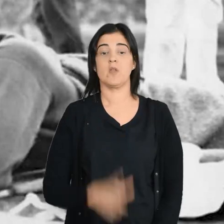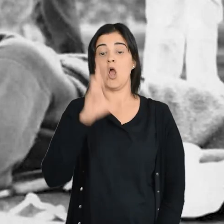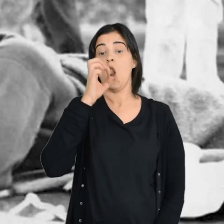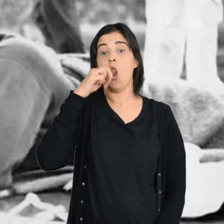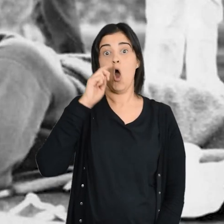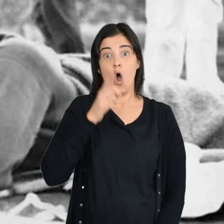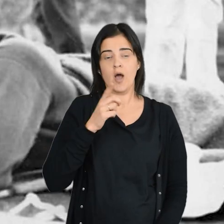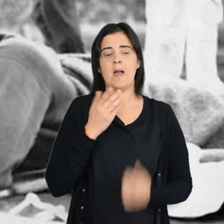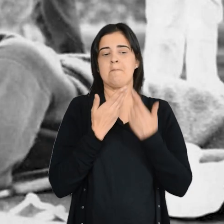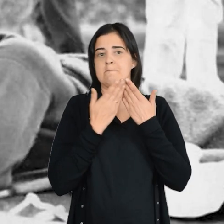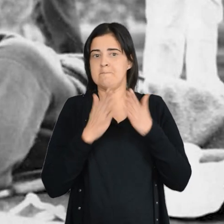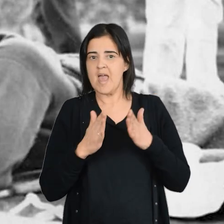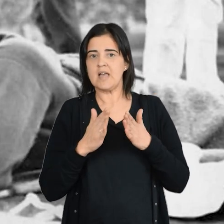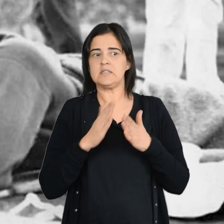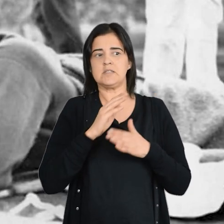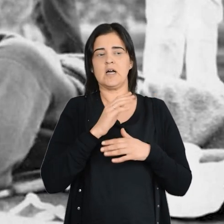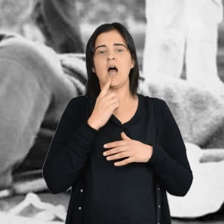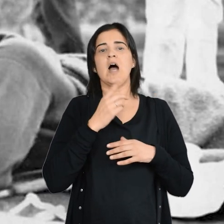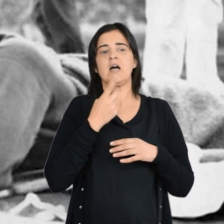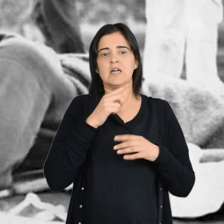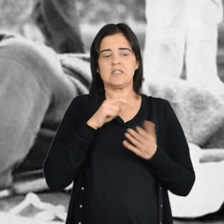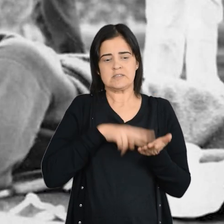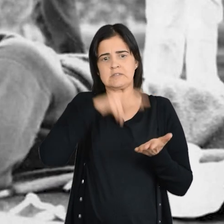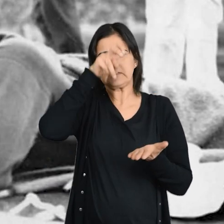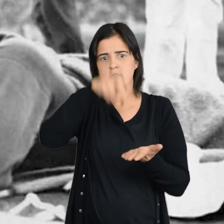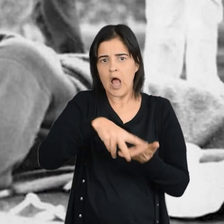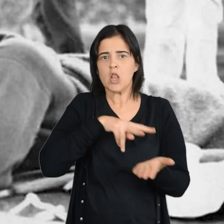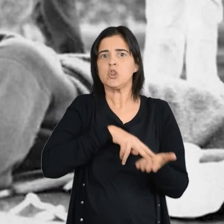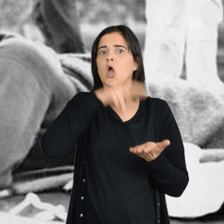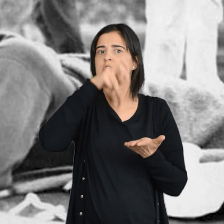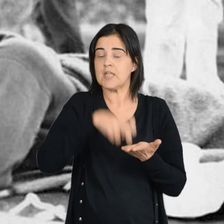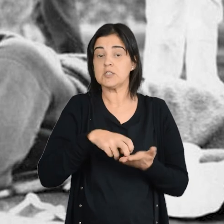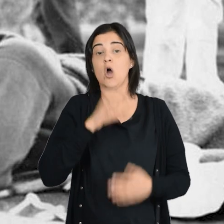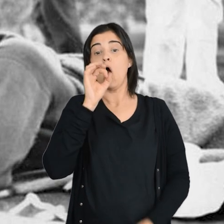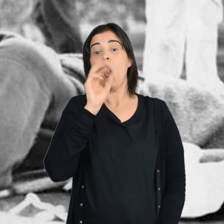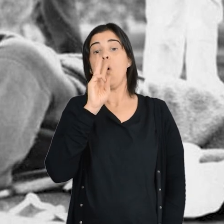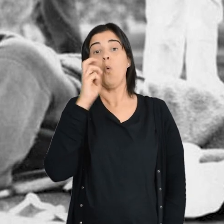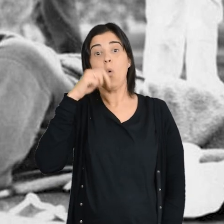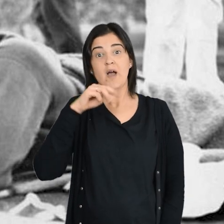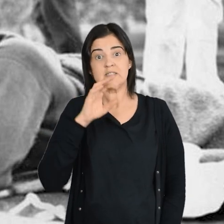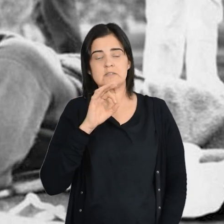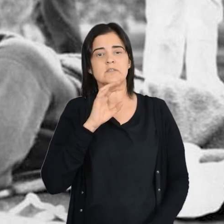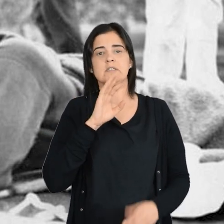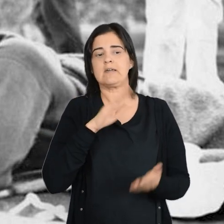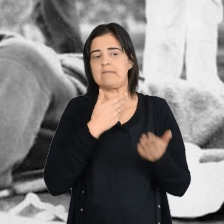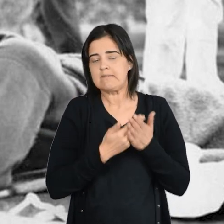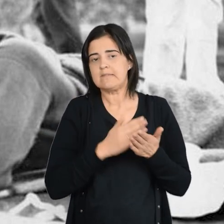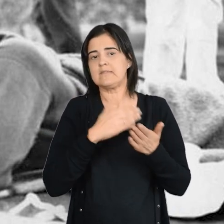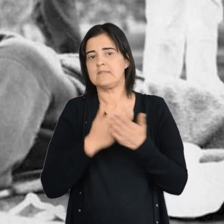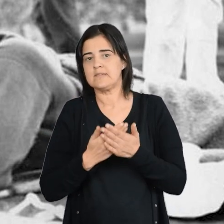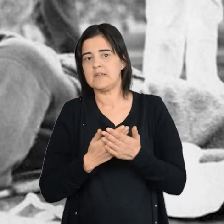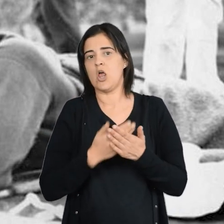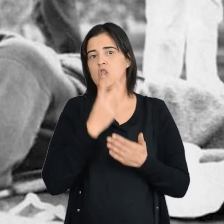long comienza alcanzando un récord olímpico con su salto mientras owenza se nulo sus dos primeros intentos